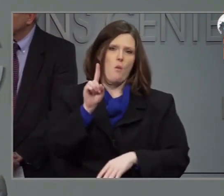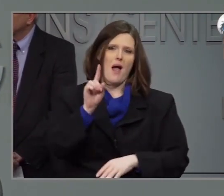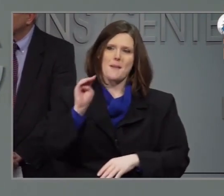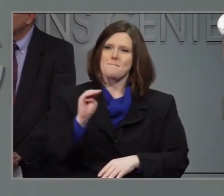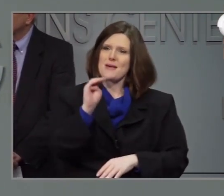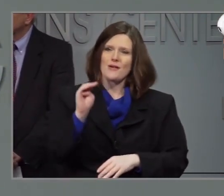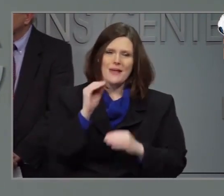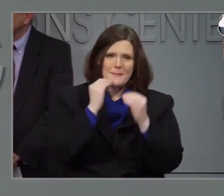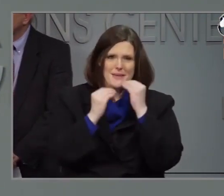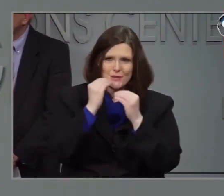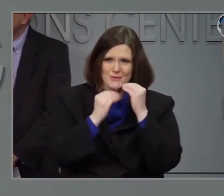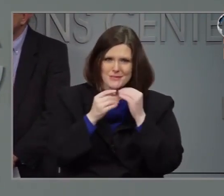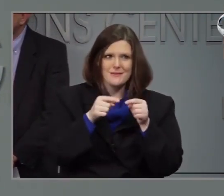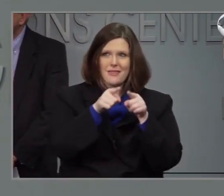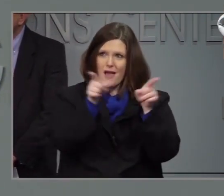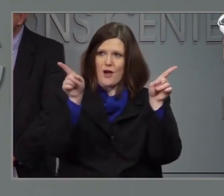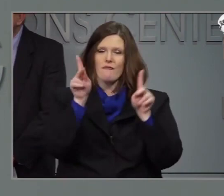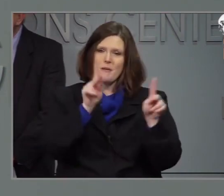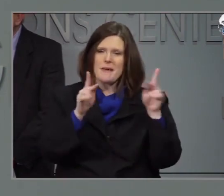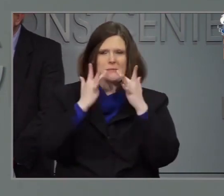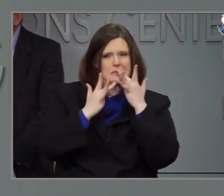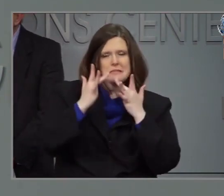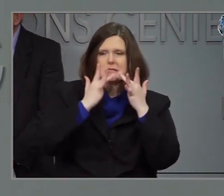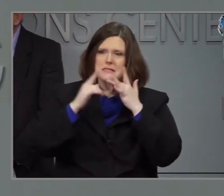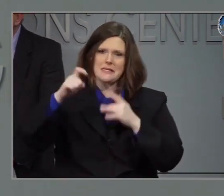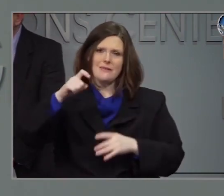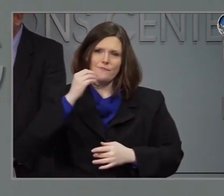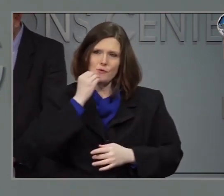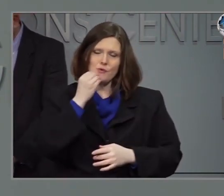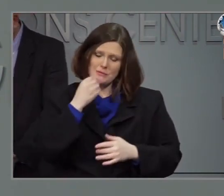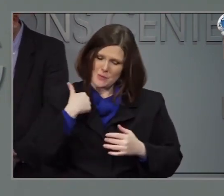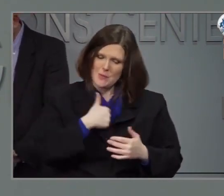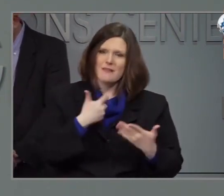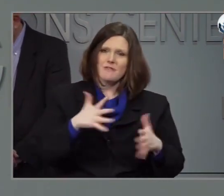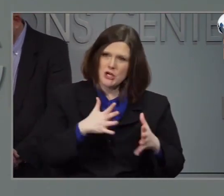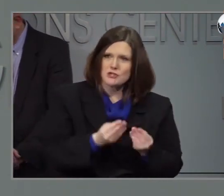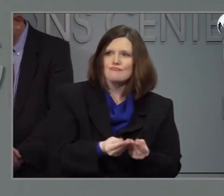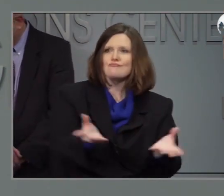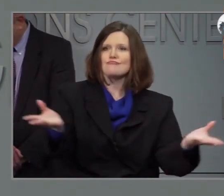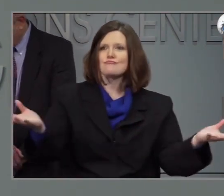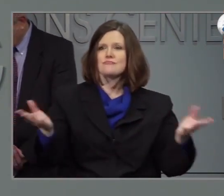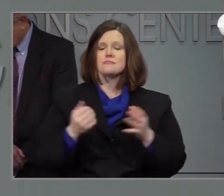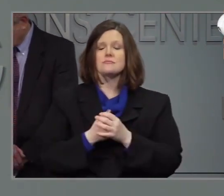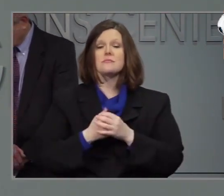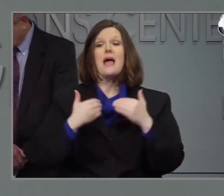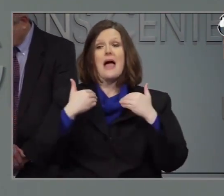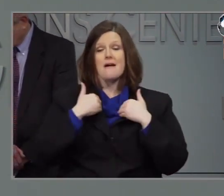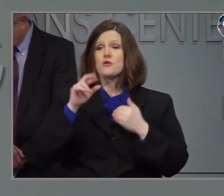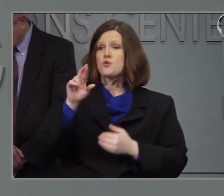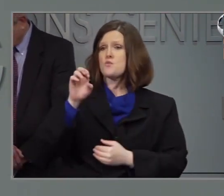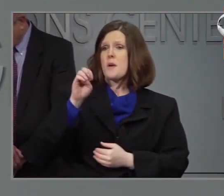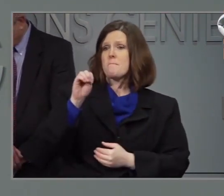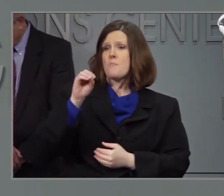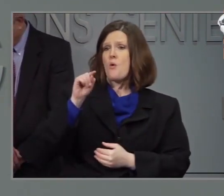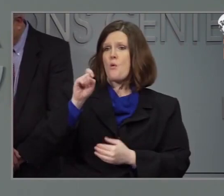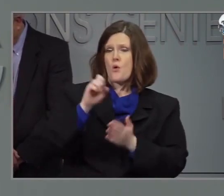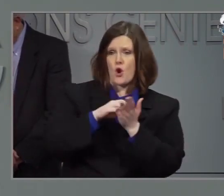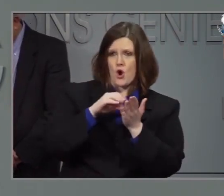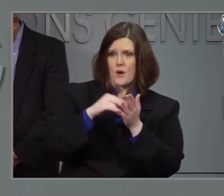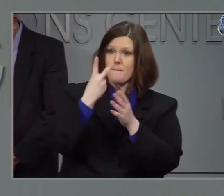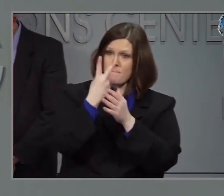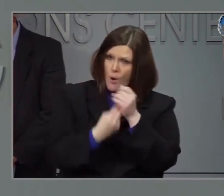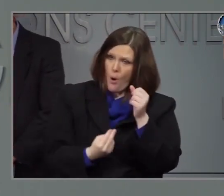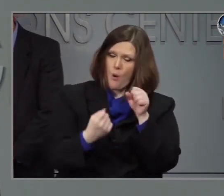millón de alimentos a las comunidades que más lo necesitan los recursos para aprendizaje a distancia